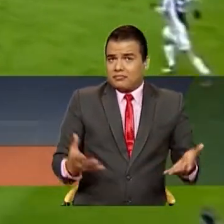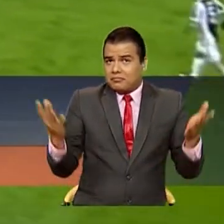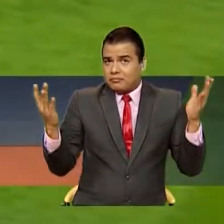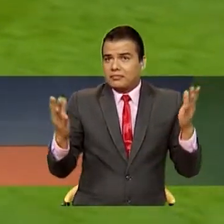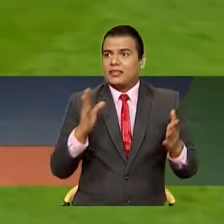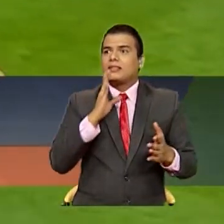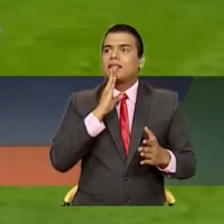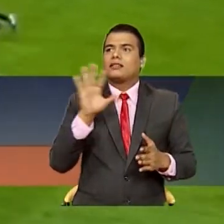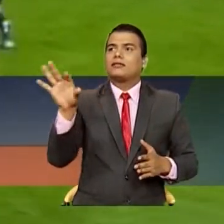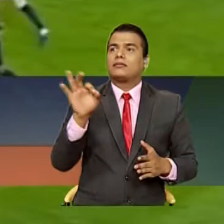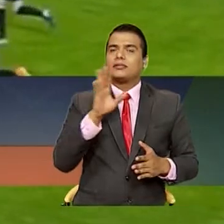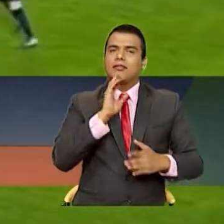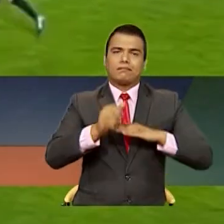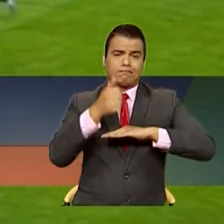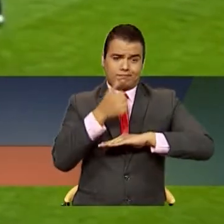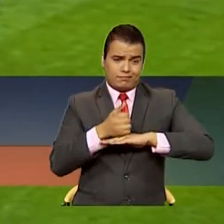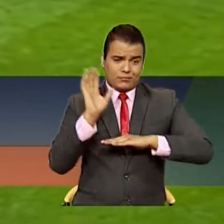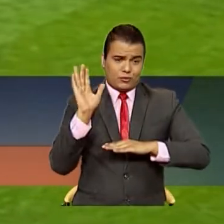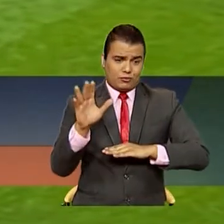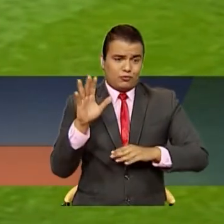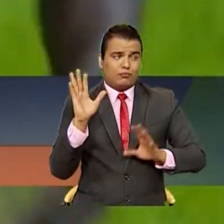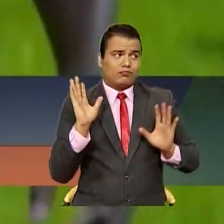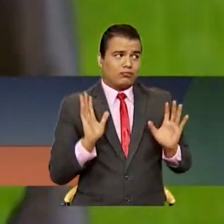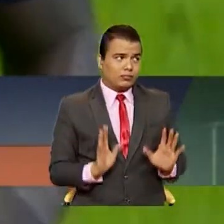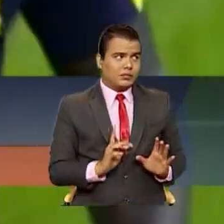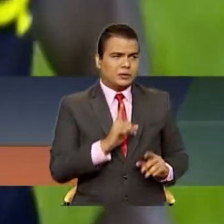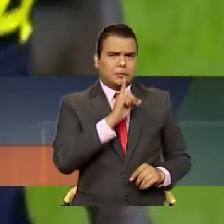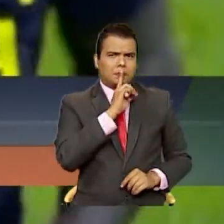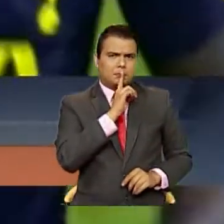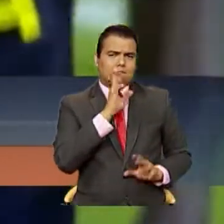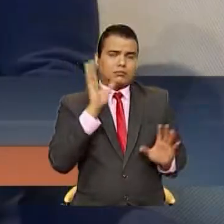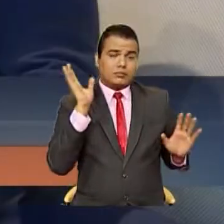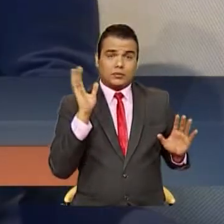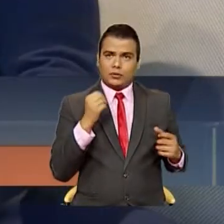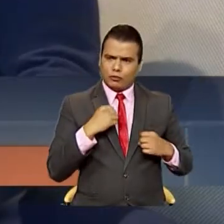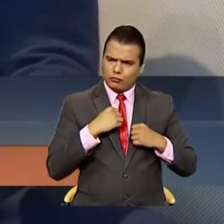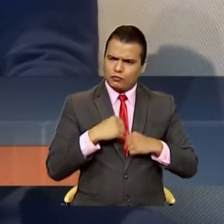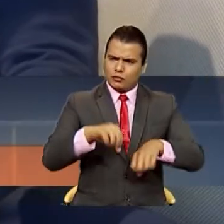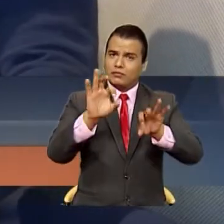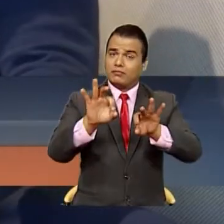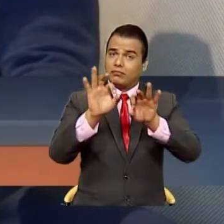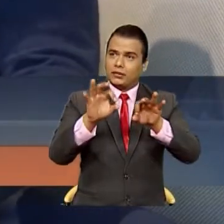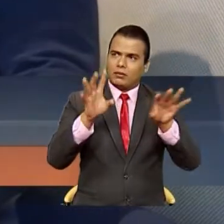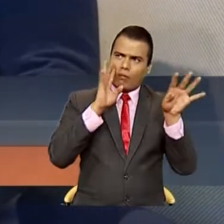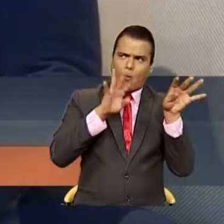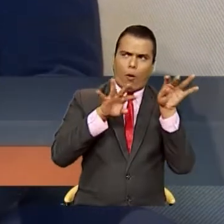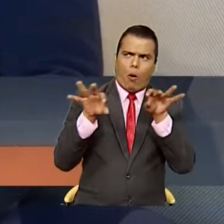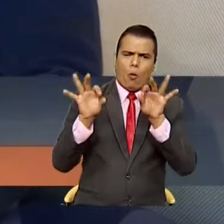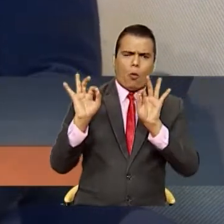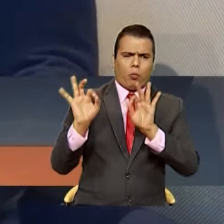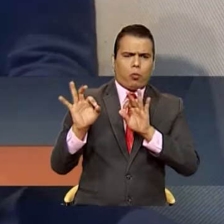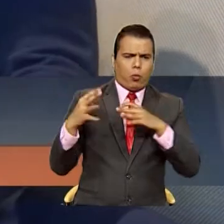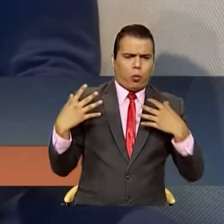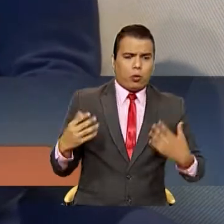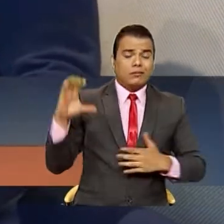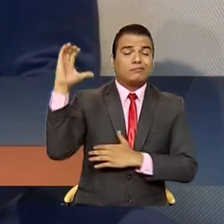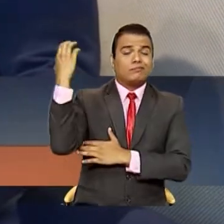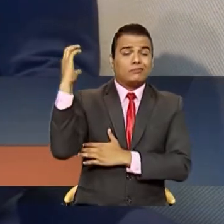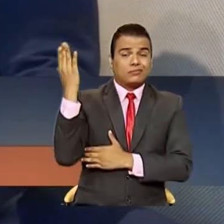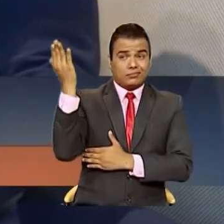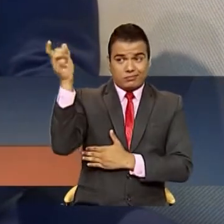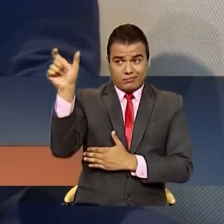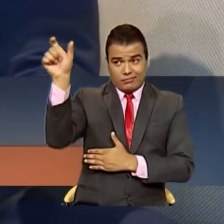quién va a jugar es el entrenador. En silencio hace demasiado ruido un grande y un referente del fútbol colombiano en Europa, el